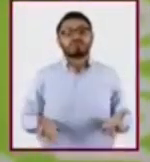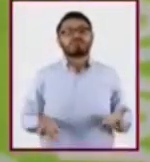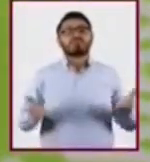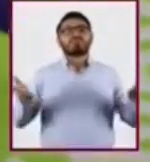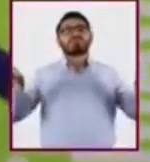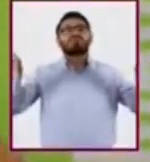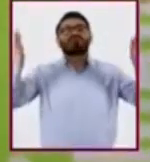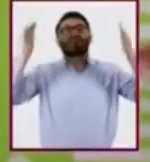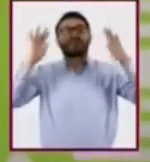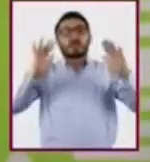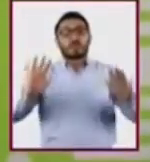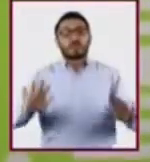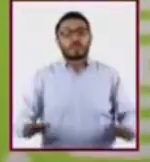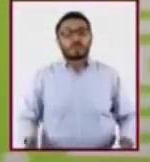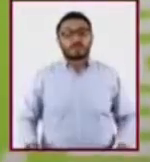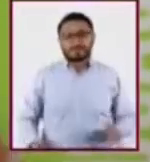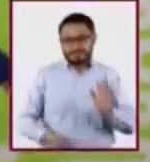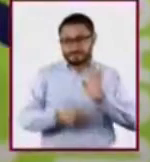Exhalamos, inhalo,